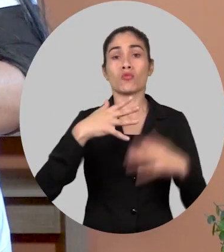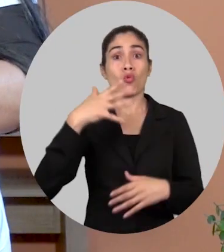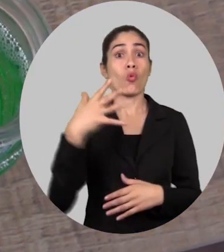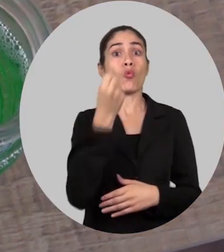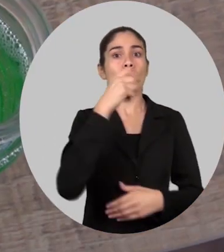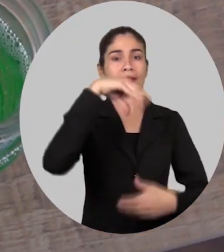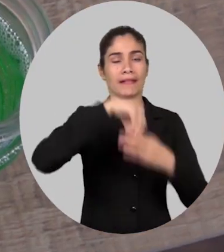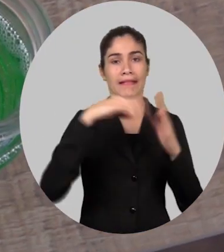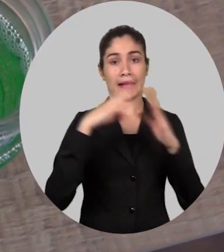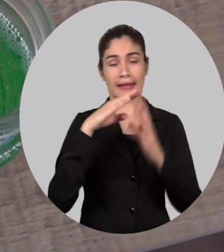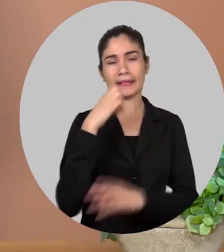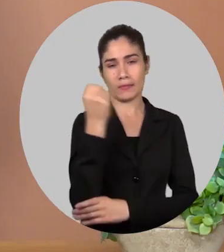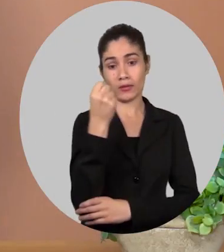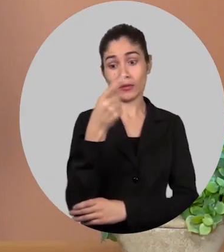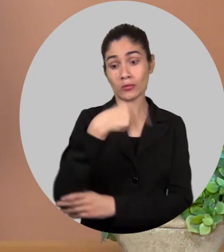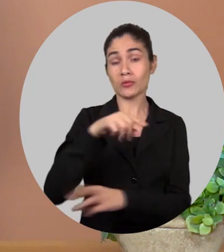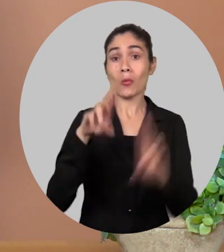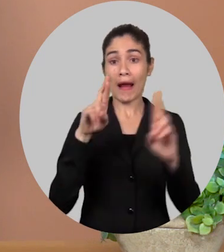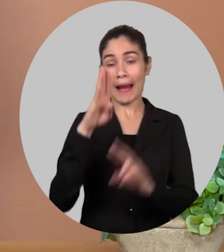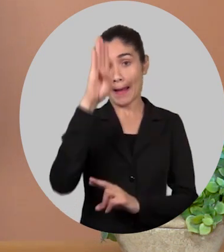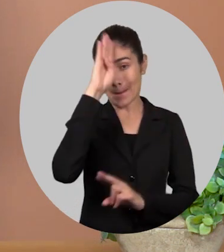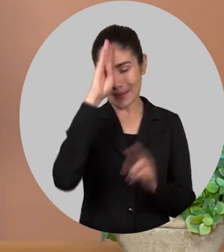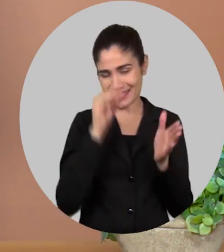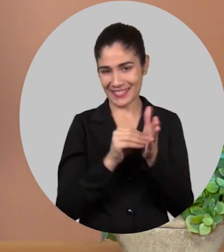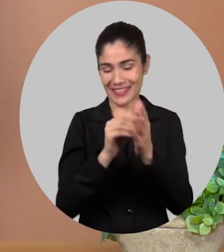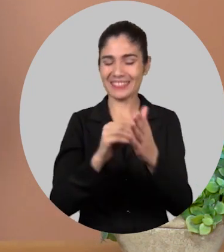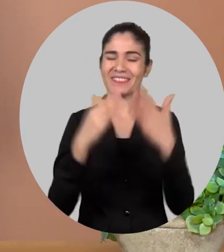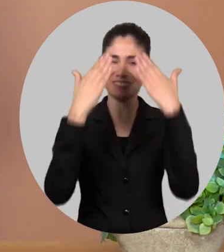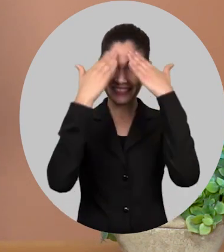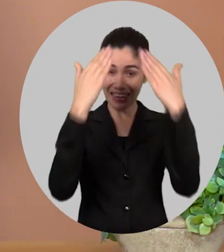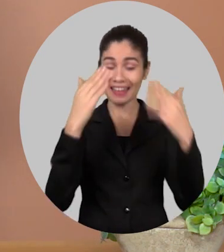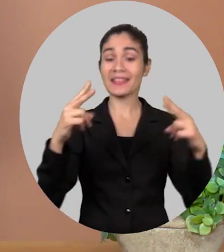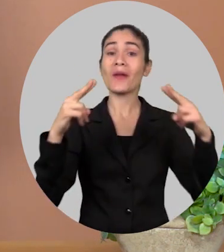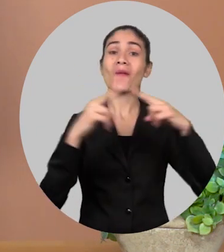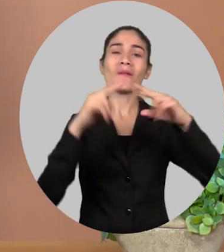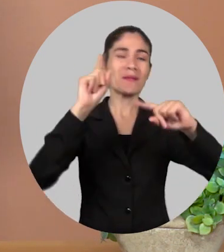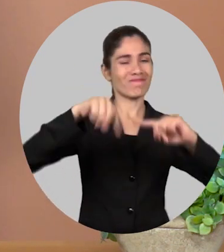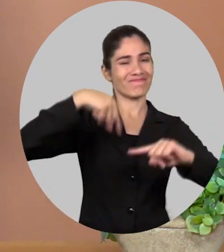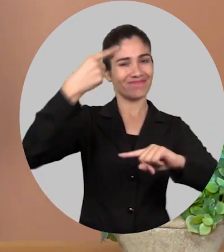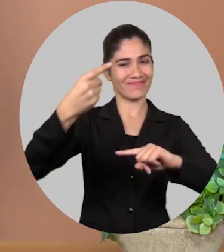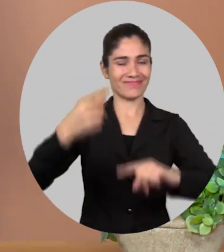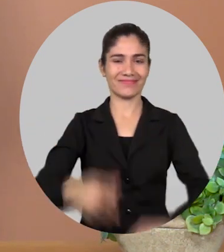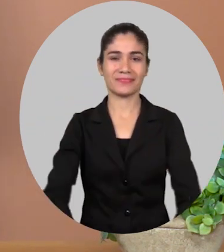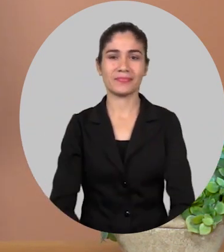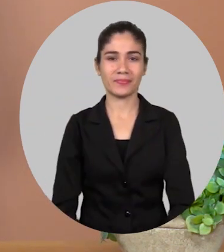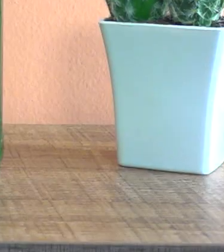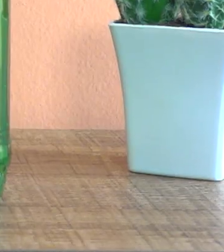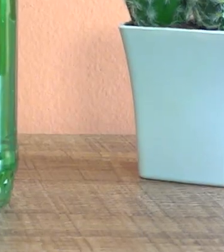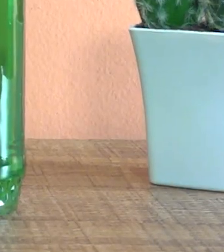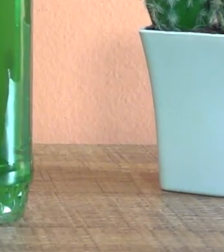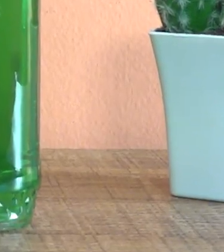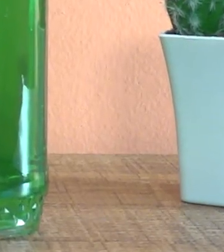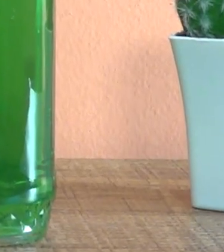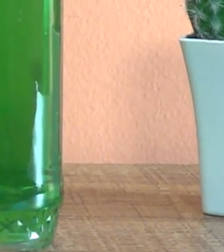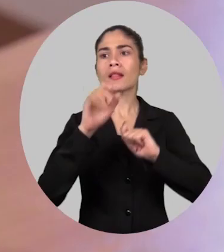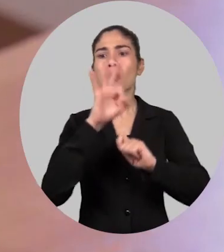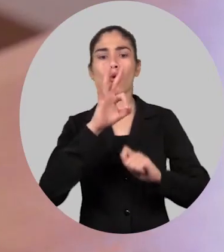producto de primera necesidad. Espero que lleven en la práctica. Muchísimas gracias y nos vemos la próxima.